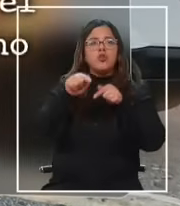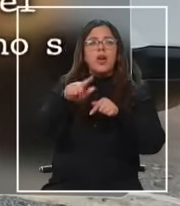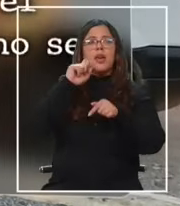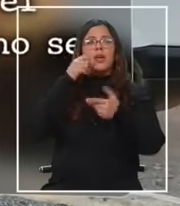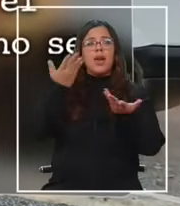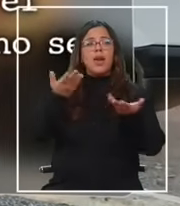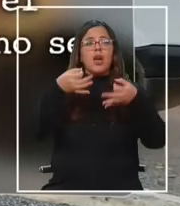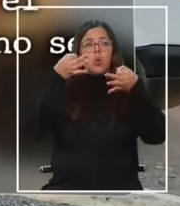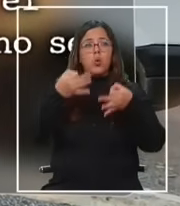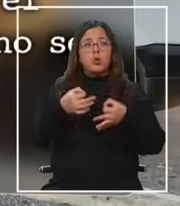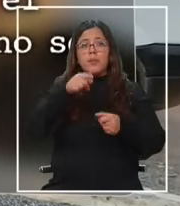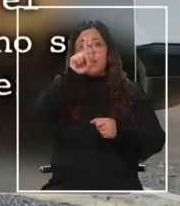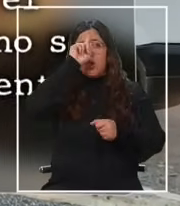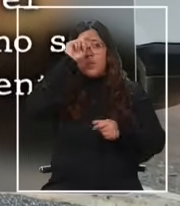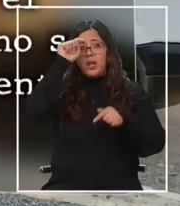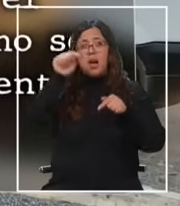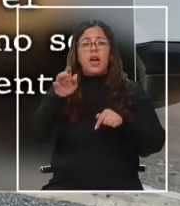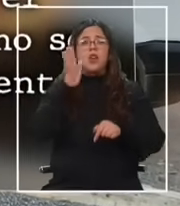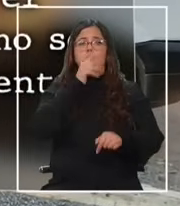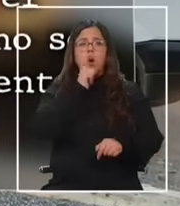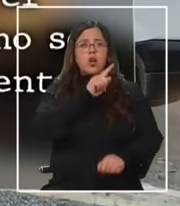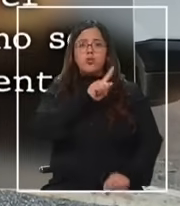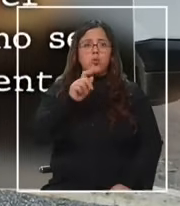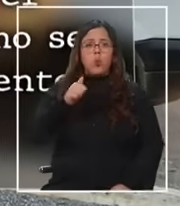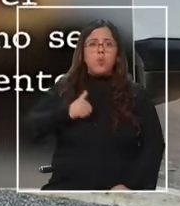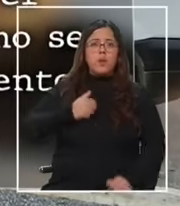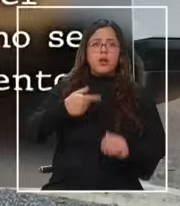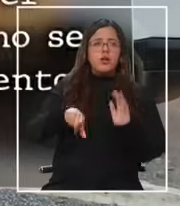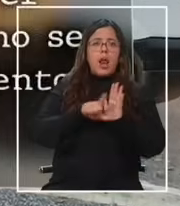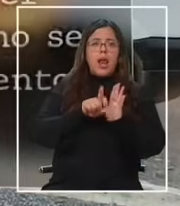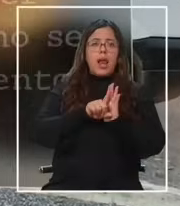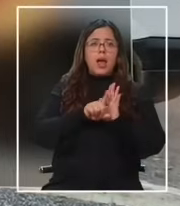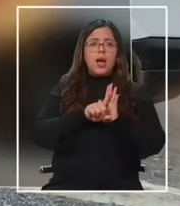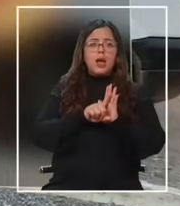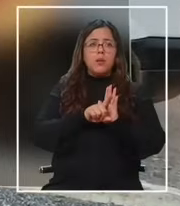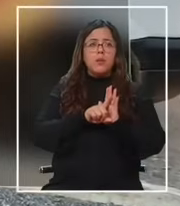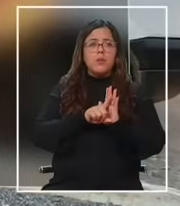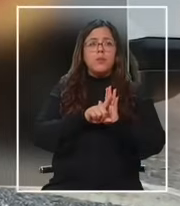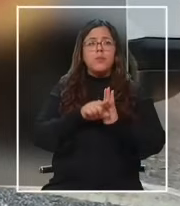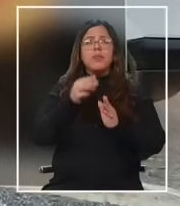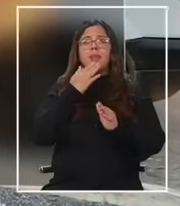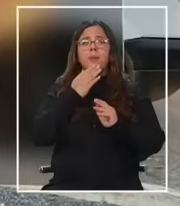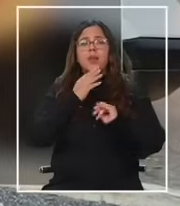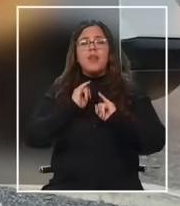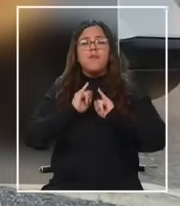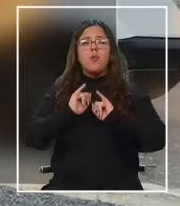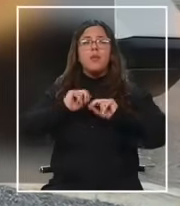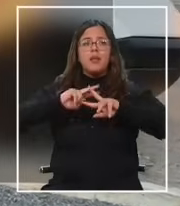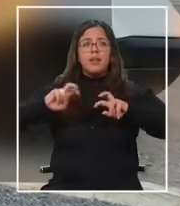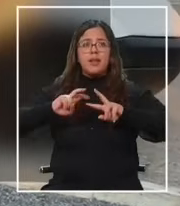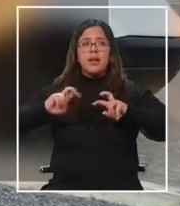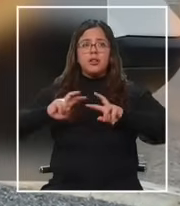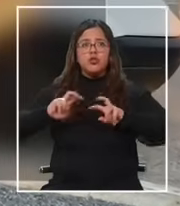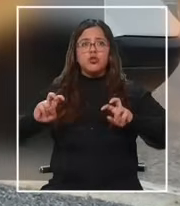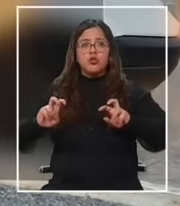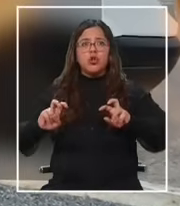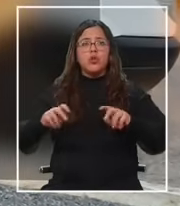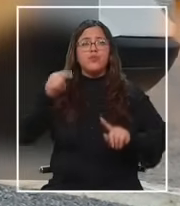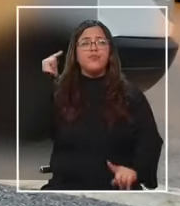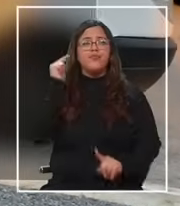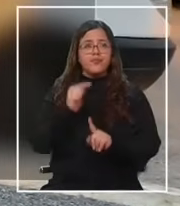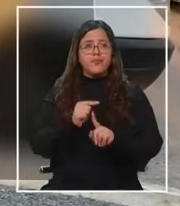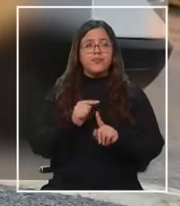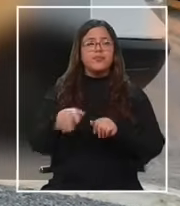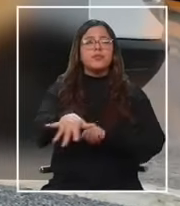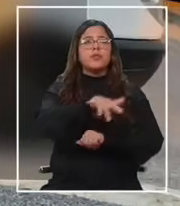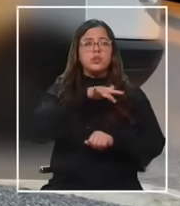concluye que en el actuar del hospital no hubo incumplimientos a la ley. También indican, sobre la investigación sumaria, que buscaba verificar